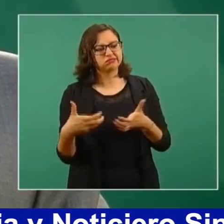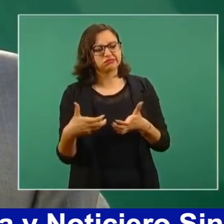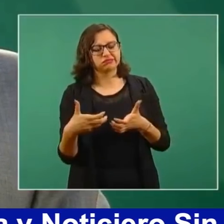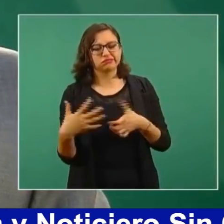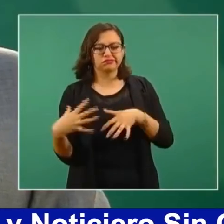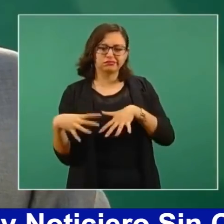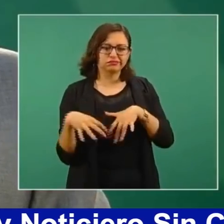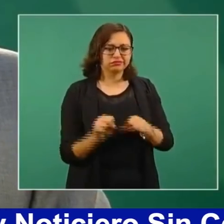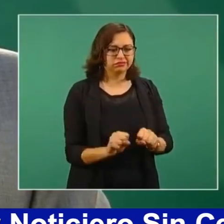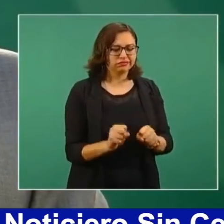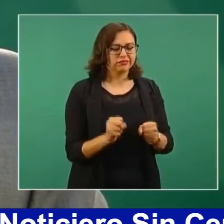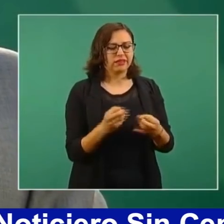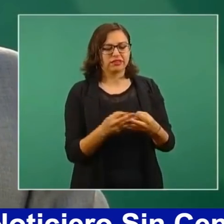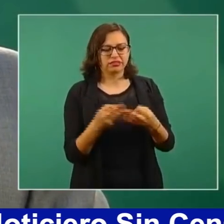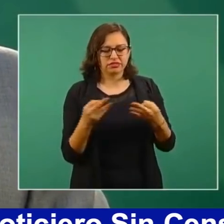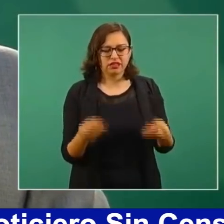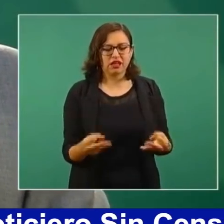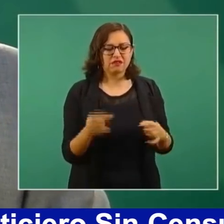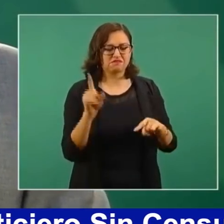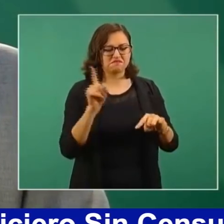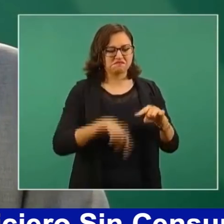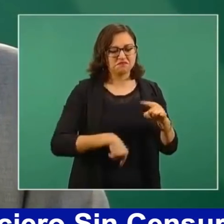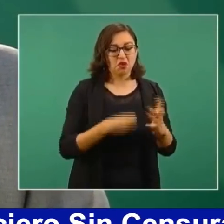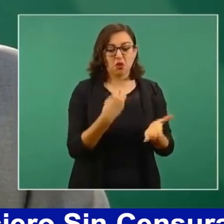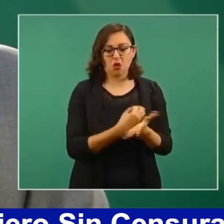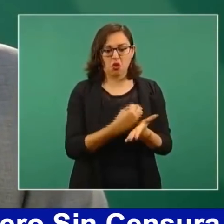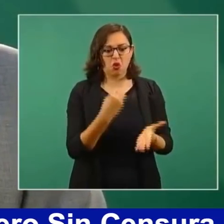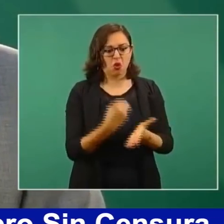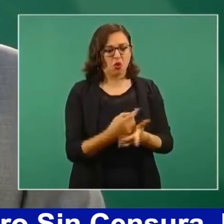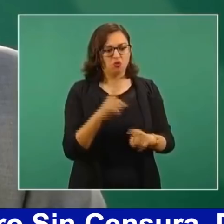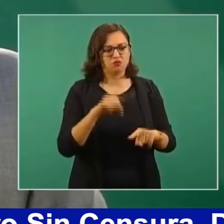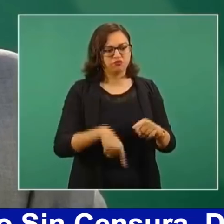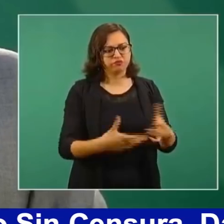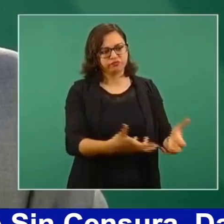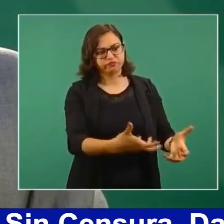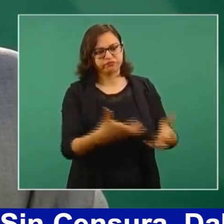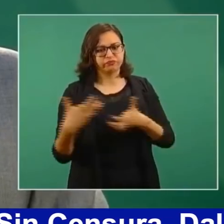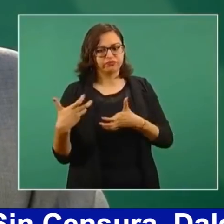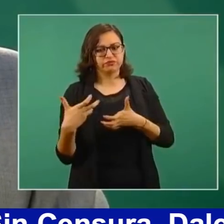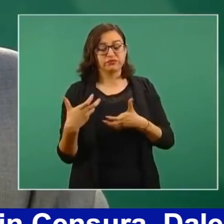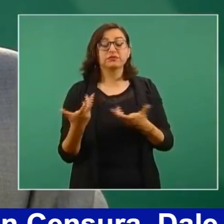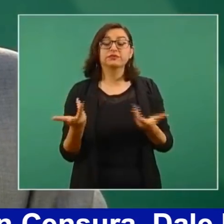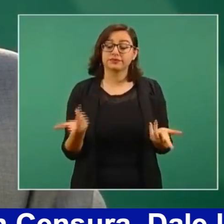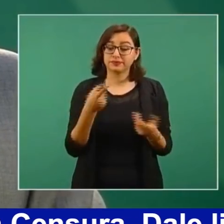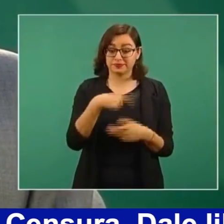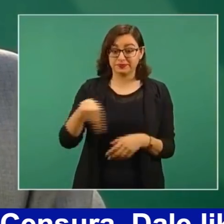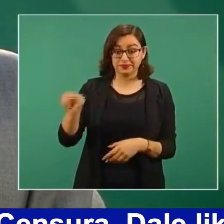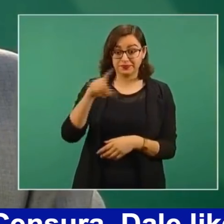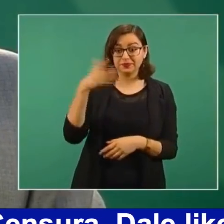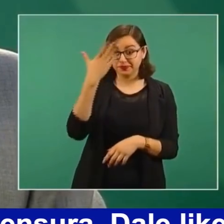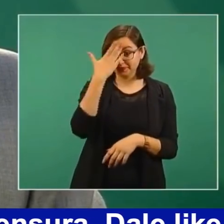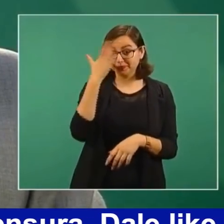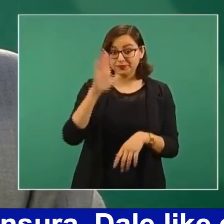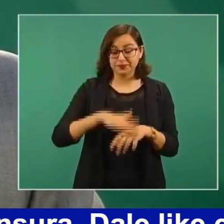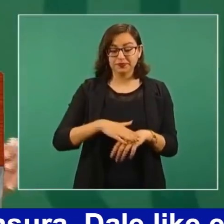de las tierras, sobre todo del oro. Acuérdense